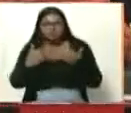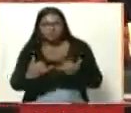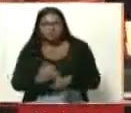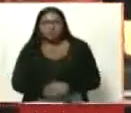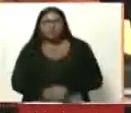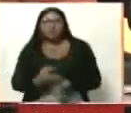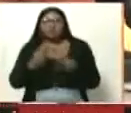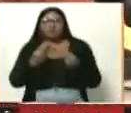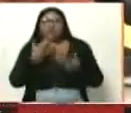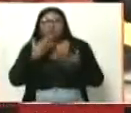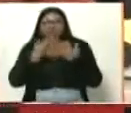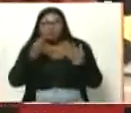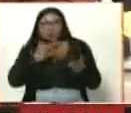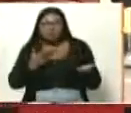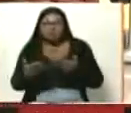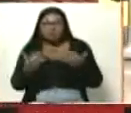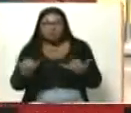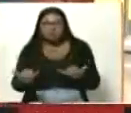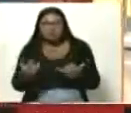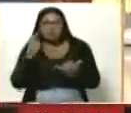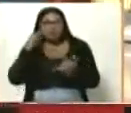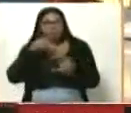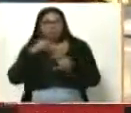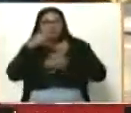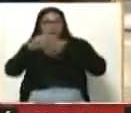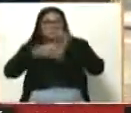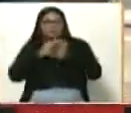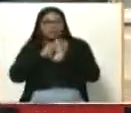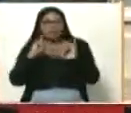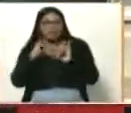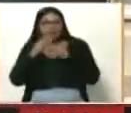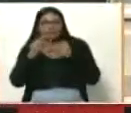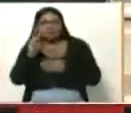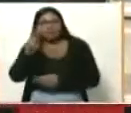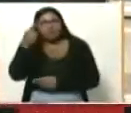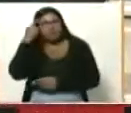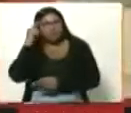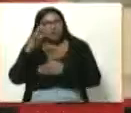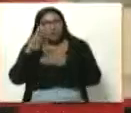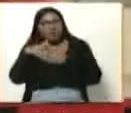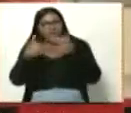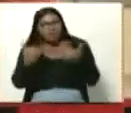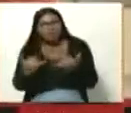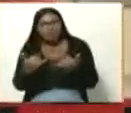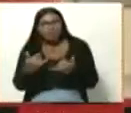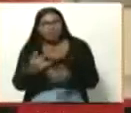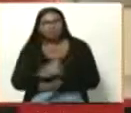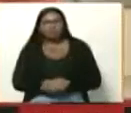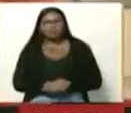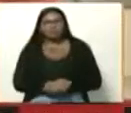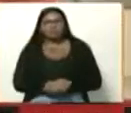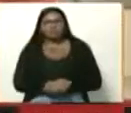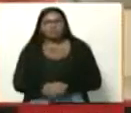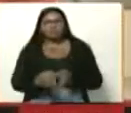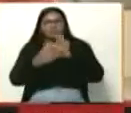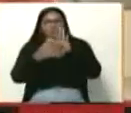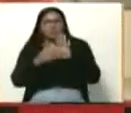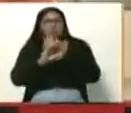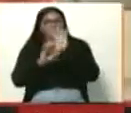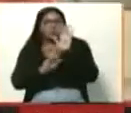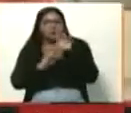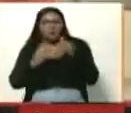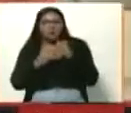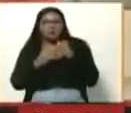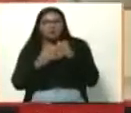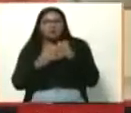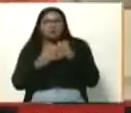muchísimas gracias por la invitación. Tal como lo dicen ustedes, hace dos días aproximadamente se lanzó este concurso de pesebres al